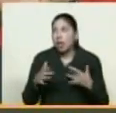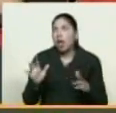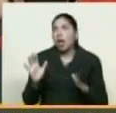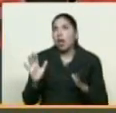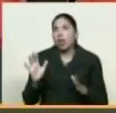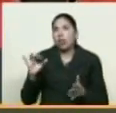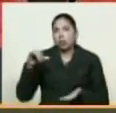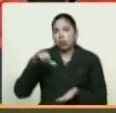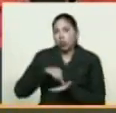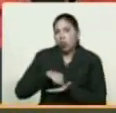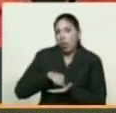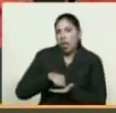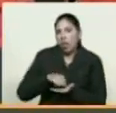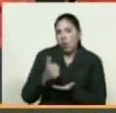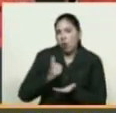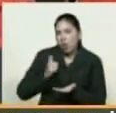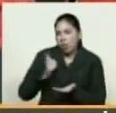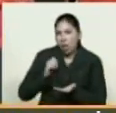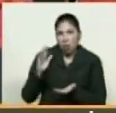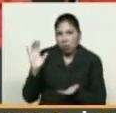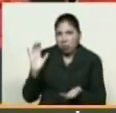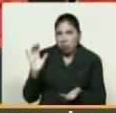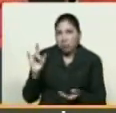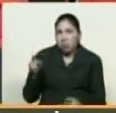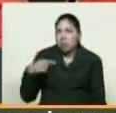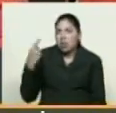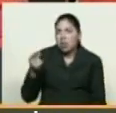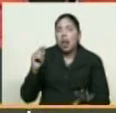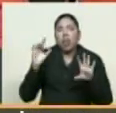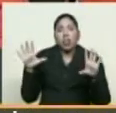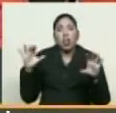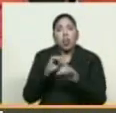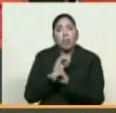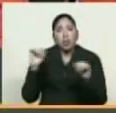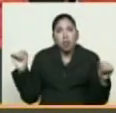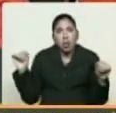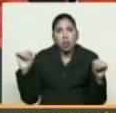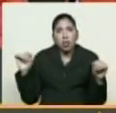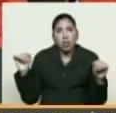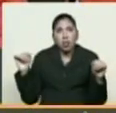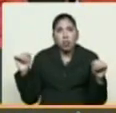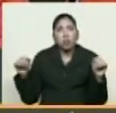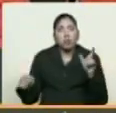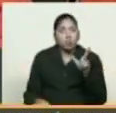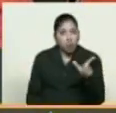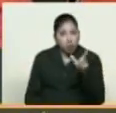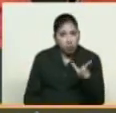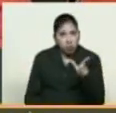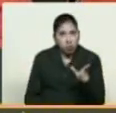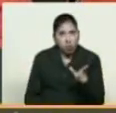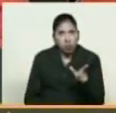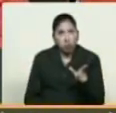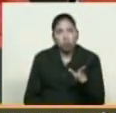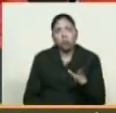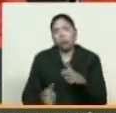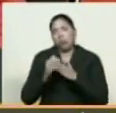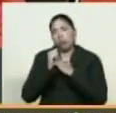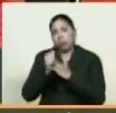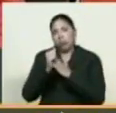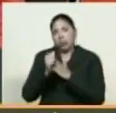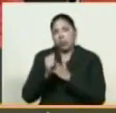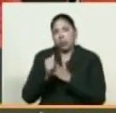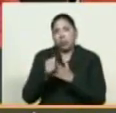una ciudad a la que se les ocurra, dentro, mañana a las 10 de la mañana, y te garantizo que el Partido Socialista Unido de Venezuela es la vanguardia de esa gran